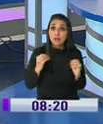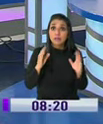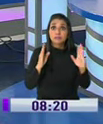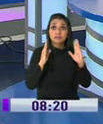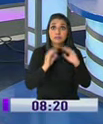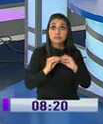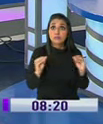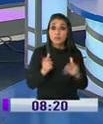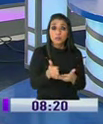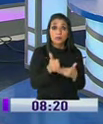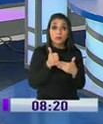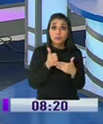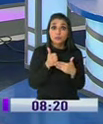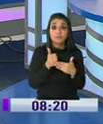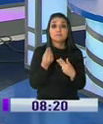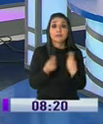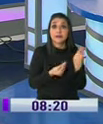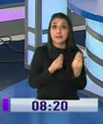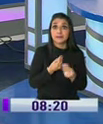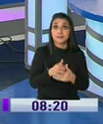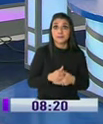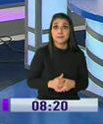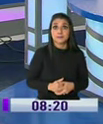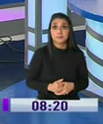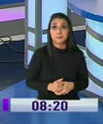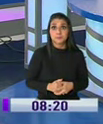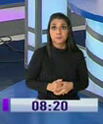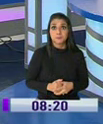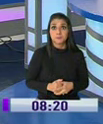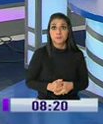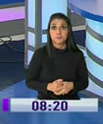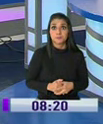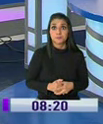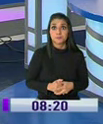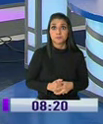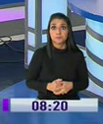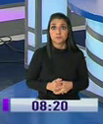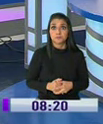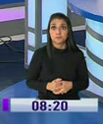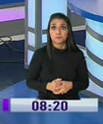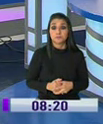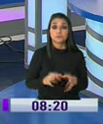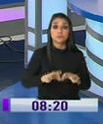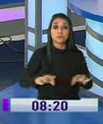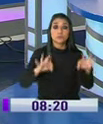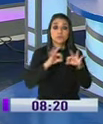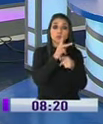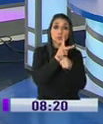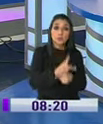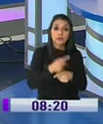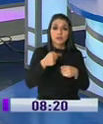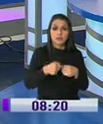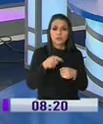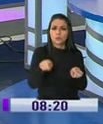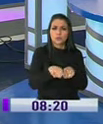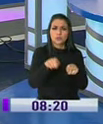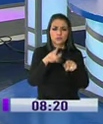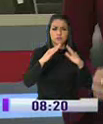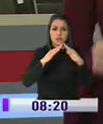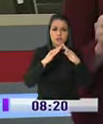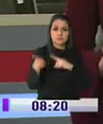sancionar a estos jóvenes, ¿qué es lo que vamos a hacer? Qué importante es también que usted cuide su ciudad porque aquí es donde vive. Pero ahora vamos con muy